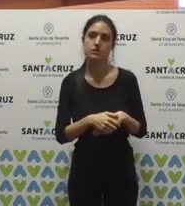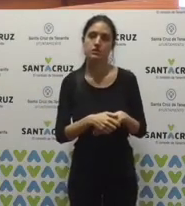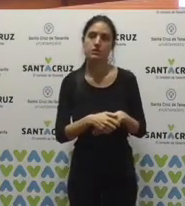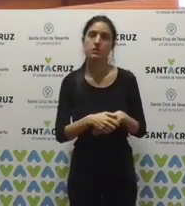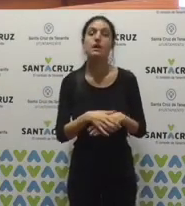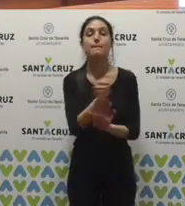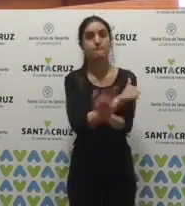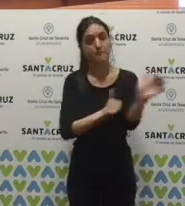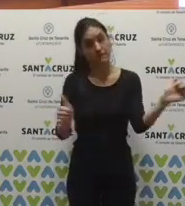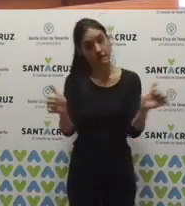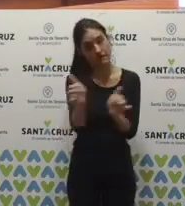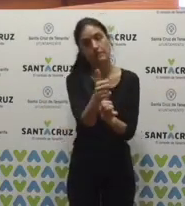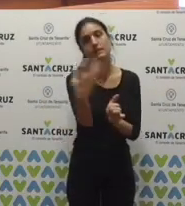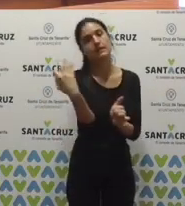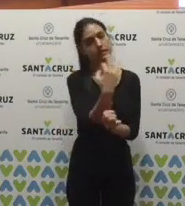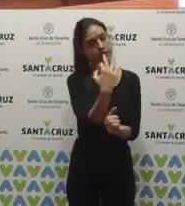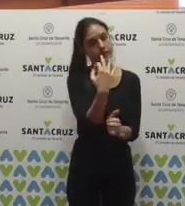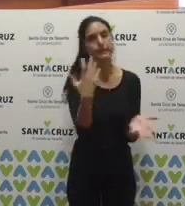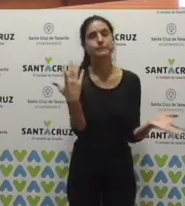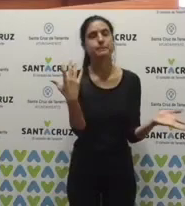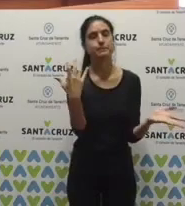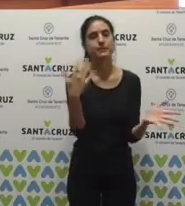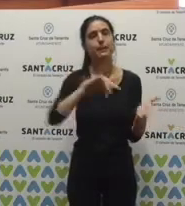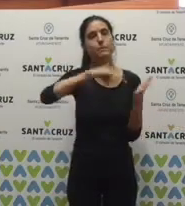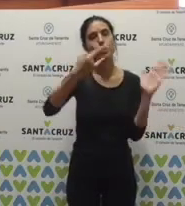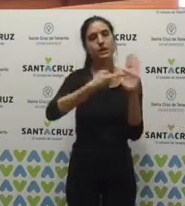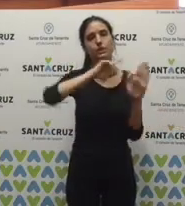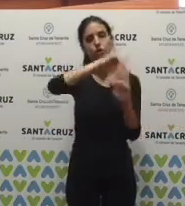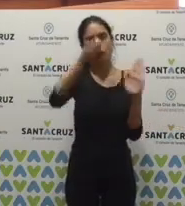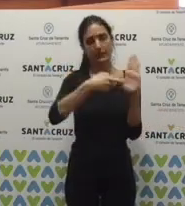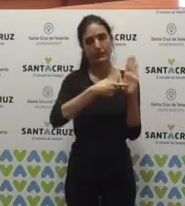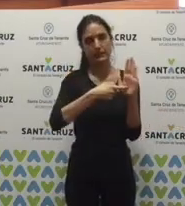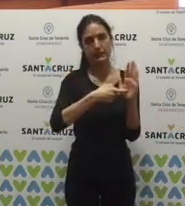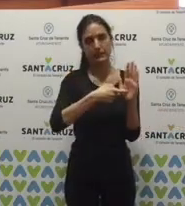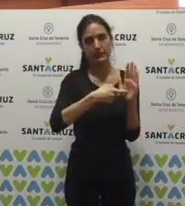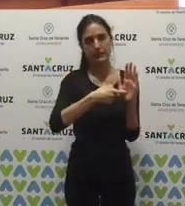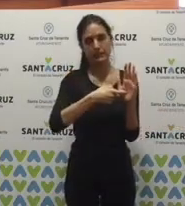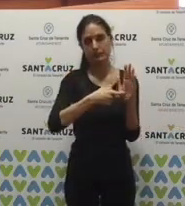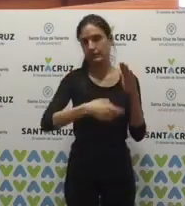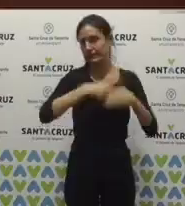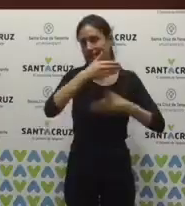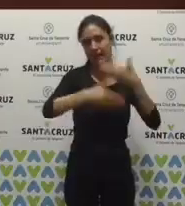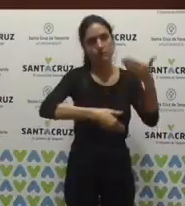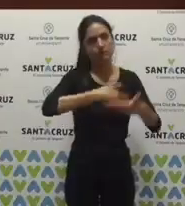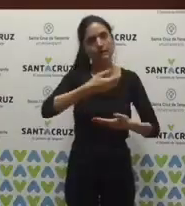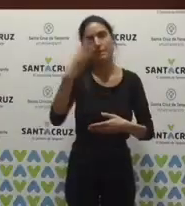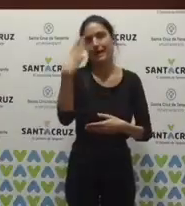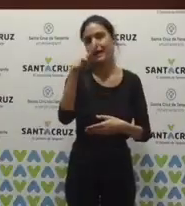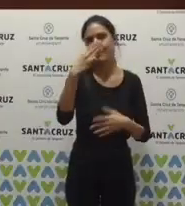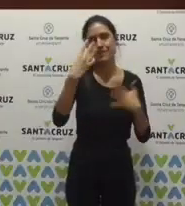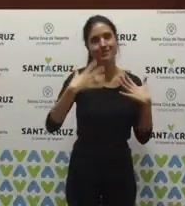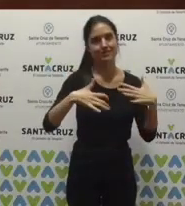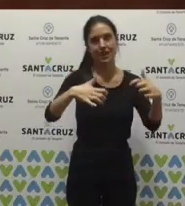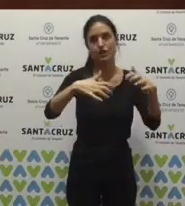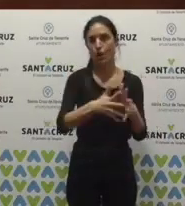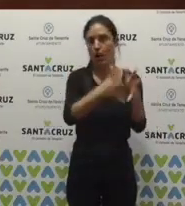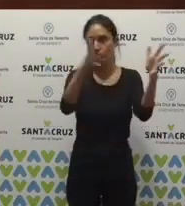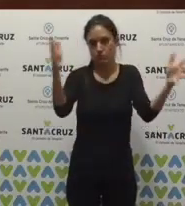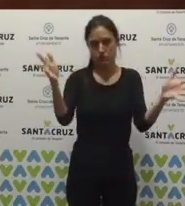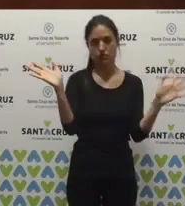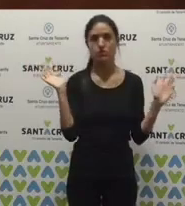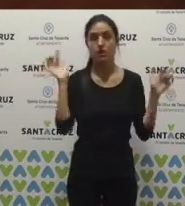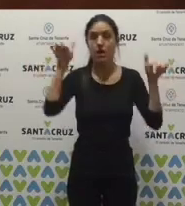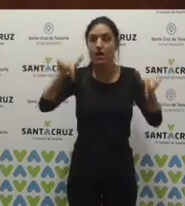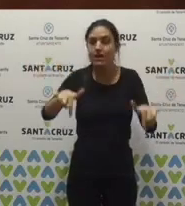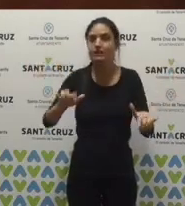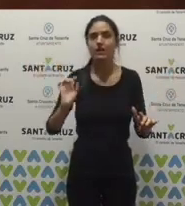preferentemente con el proyecto de ley el trámite parlamentario amplio o lo que fuera que esta es la idea